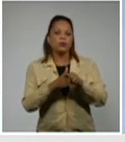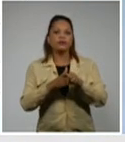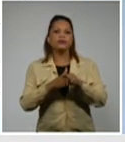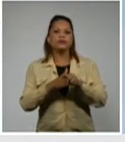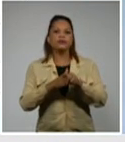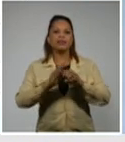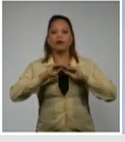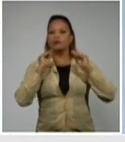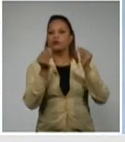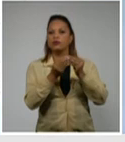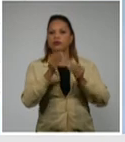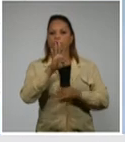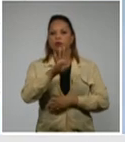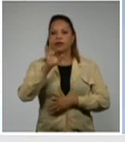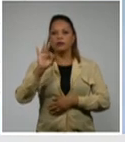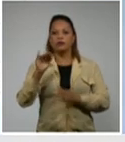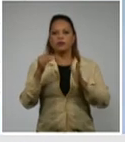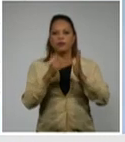de